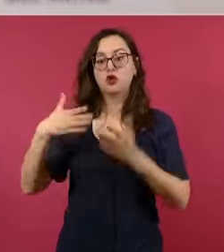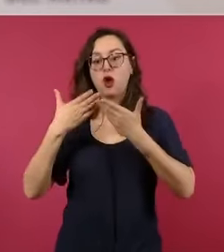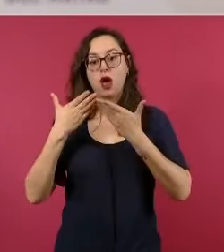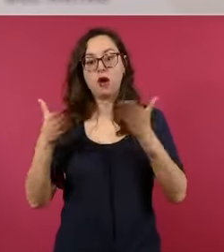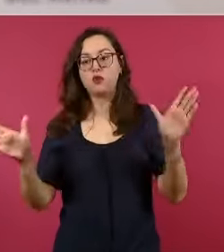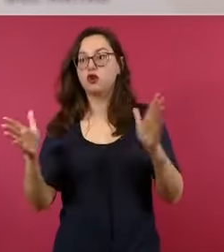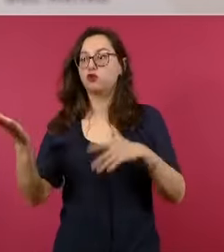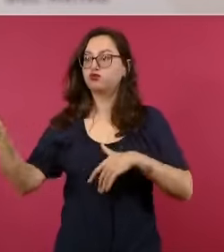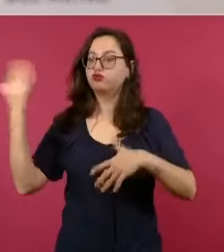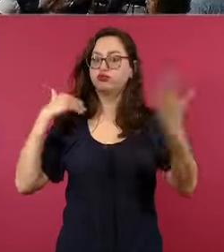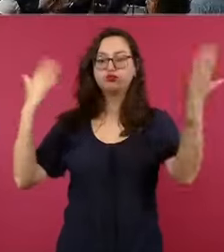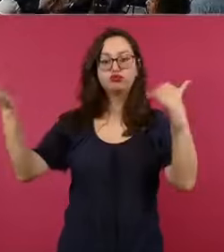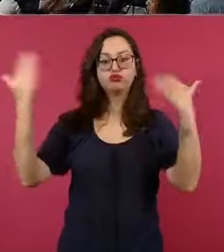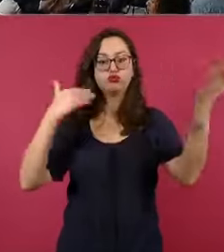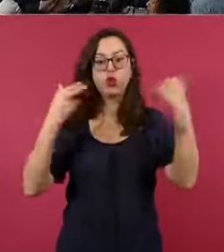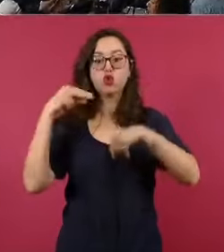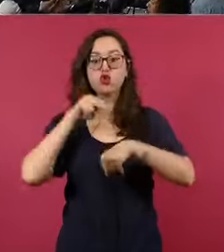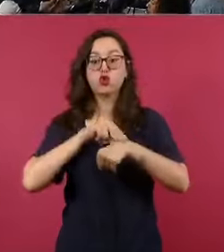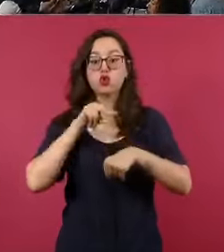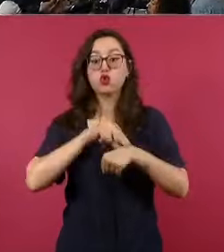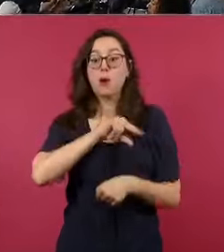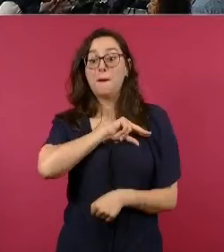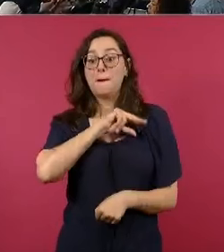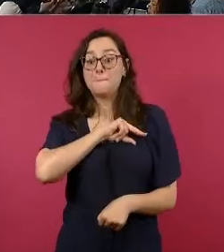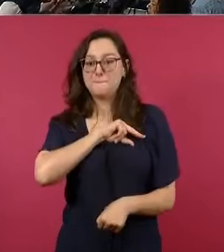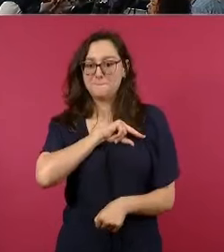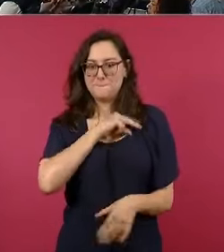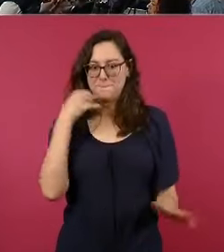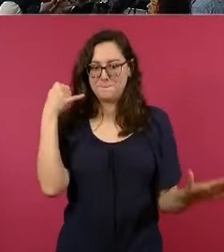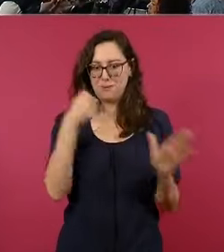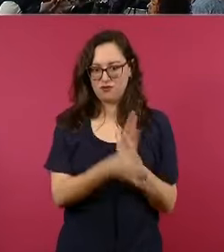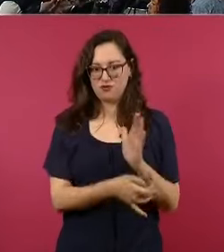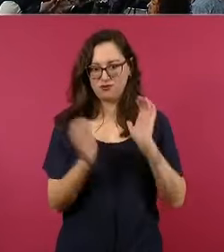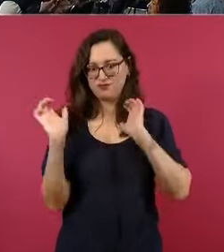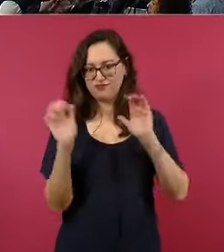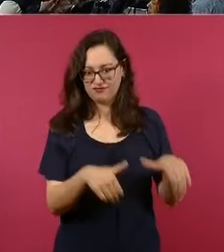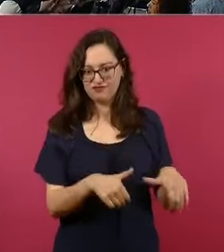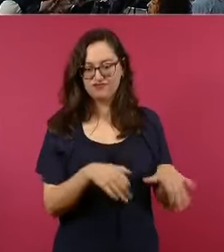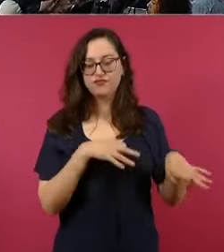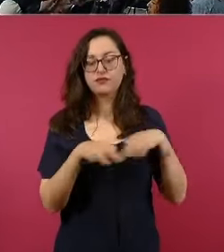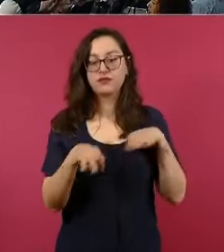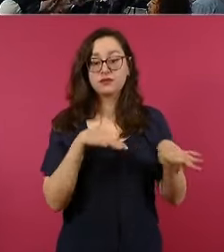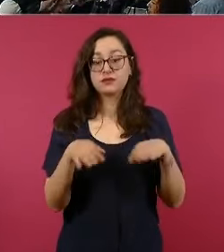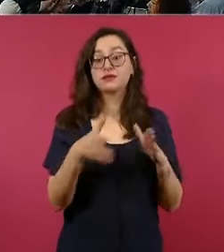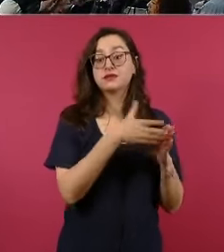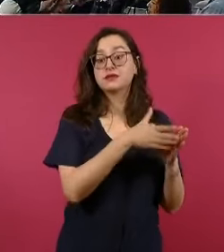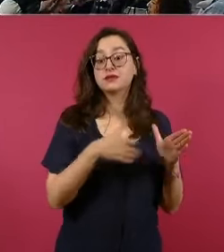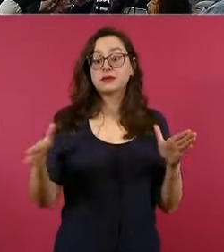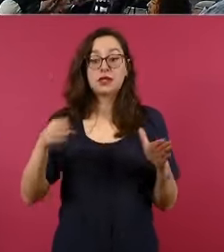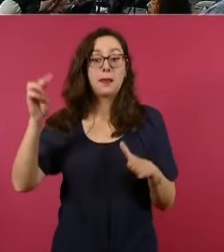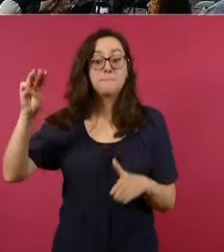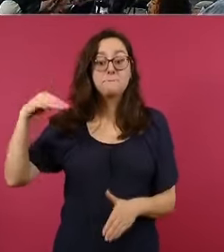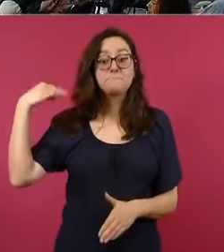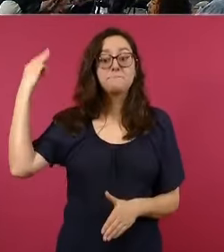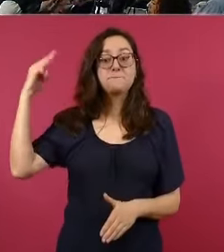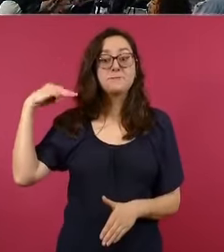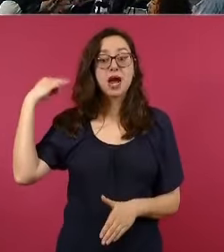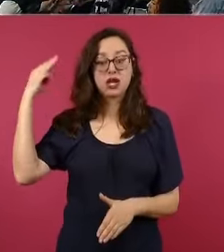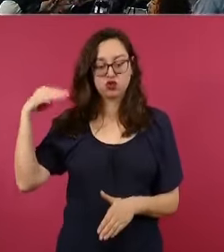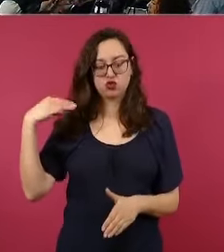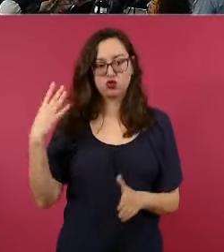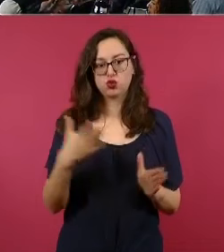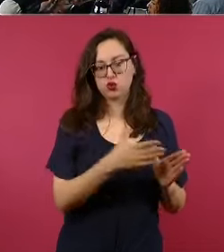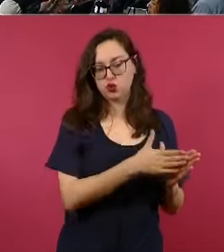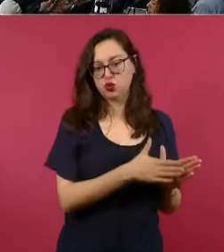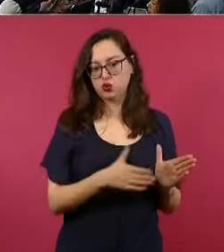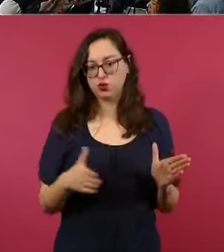especialistas para Ims bienestar Esa primera etapa de de marzo consistió en que una